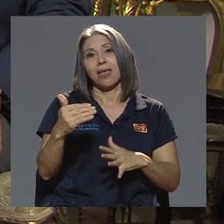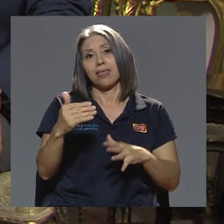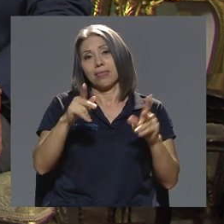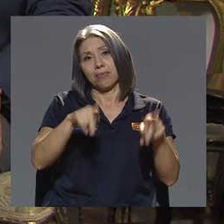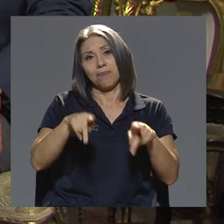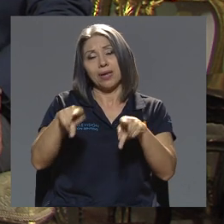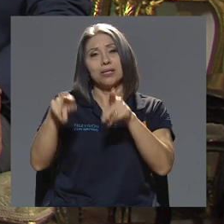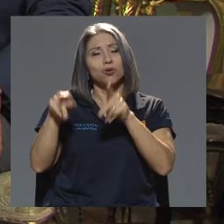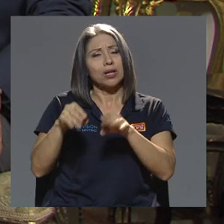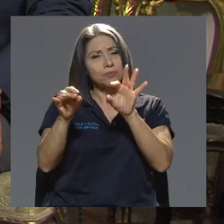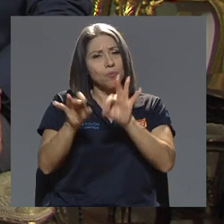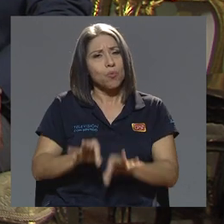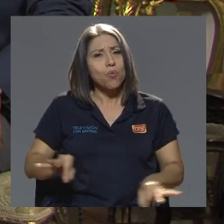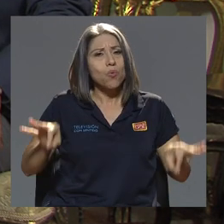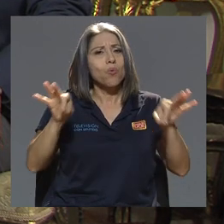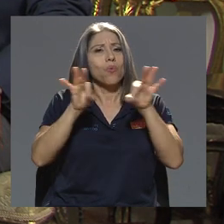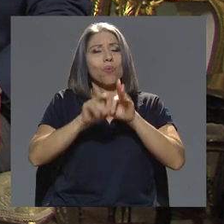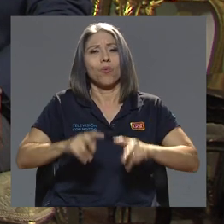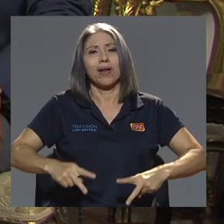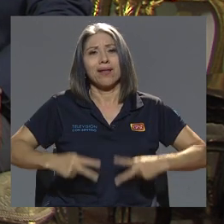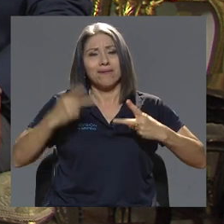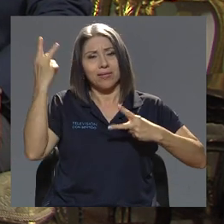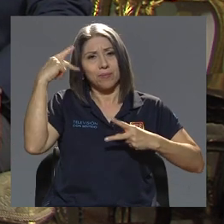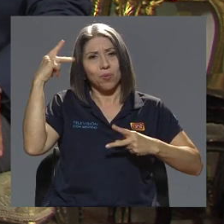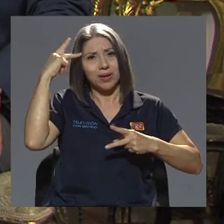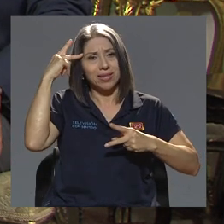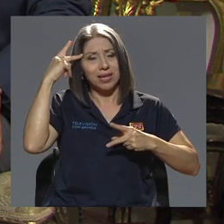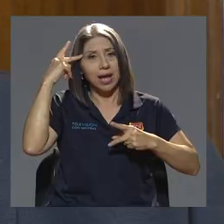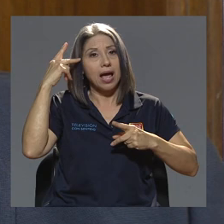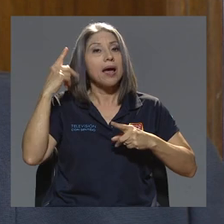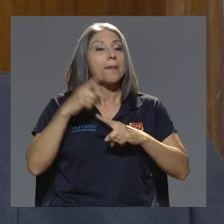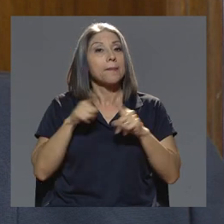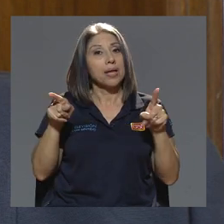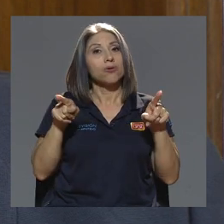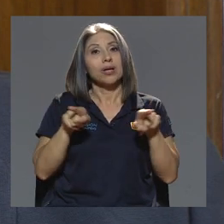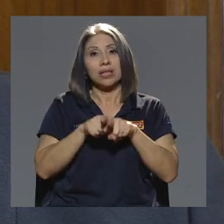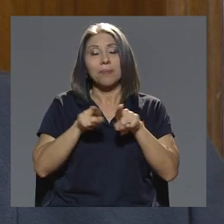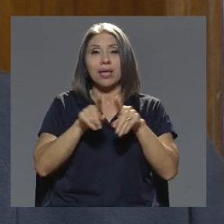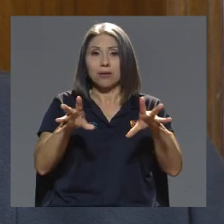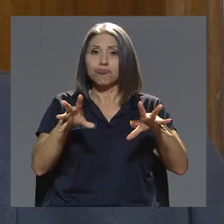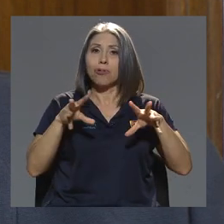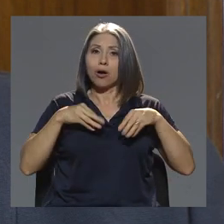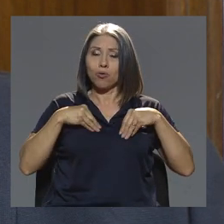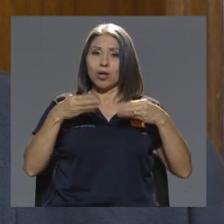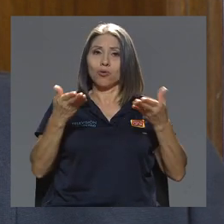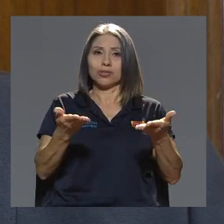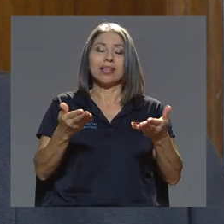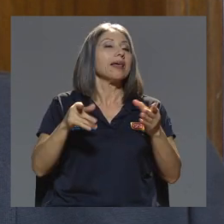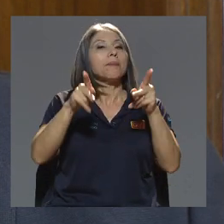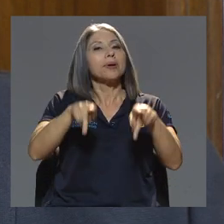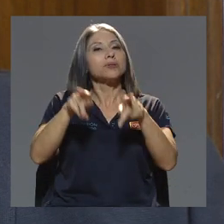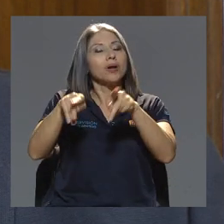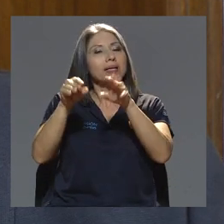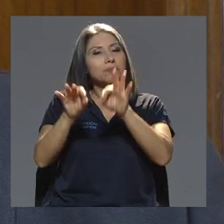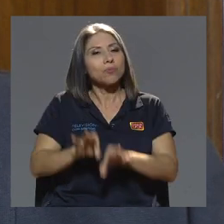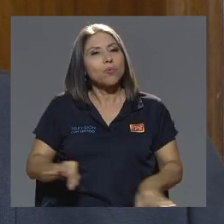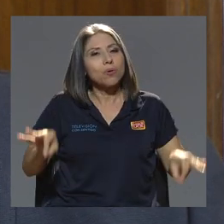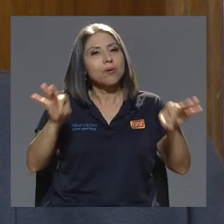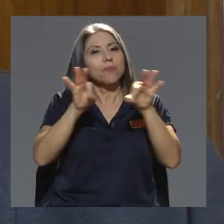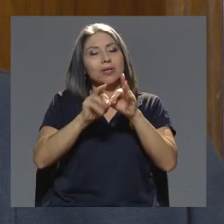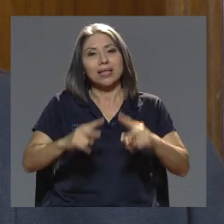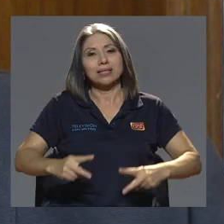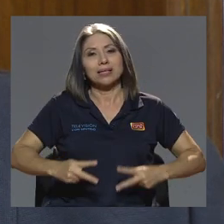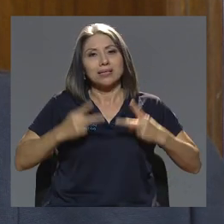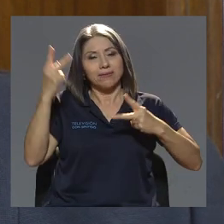muy importantes en la vida política, pero también que le acogieron. Hay personajes muy importantes en esa vida política, inclusive